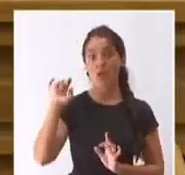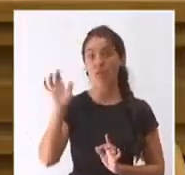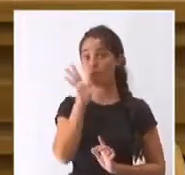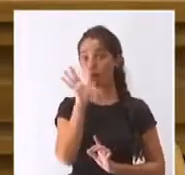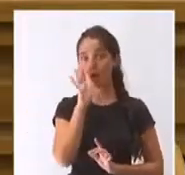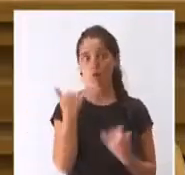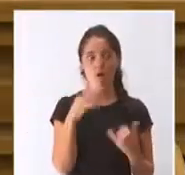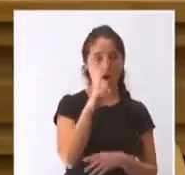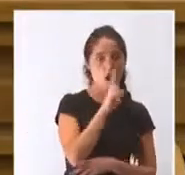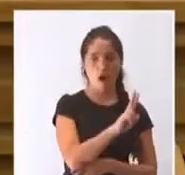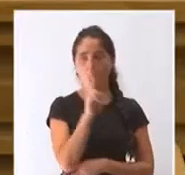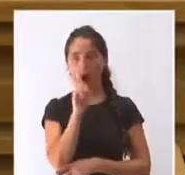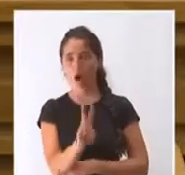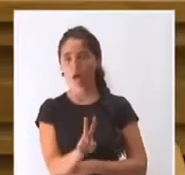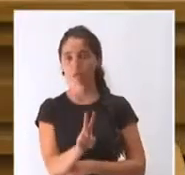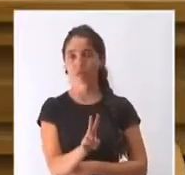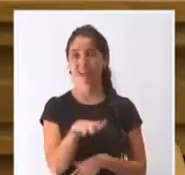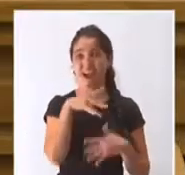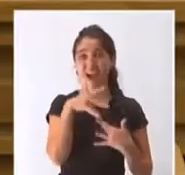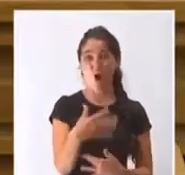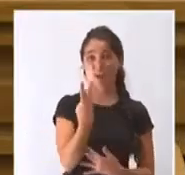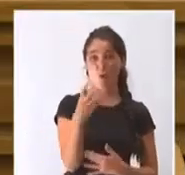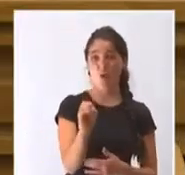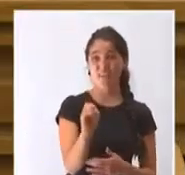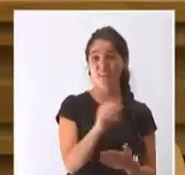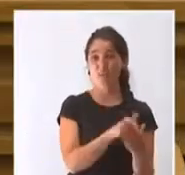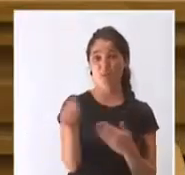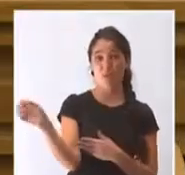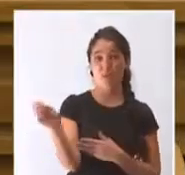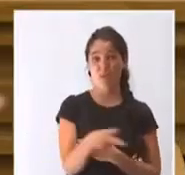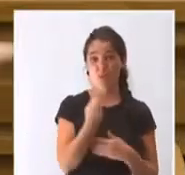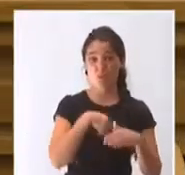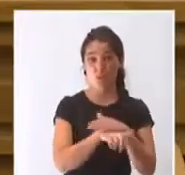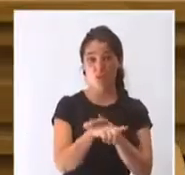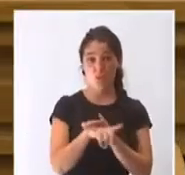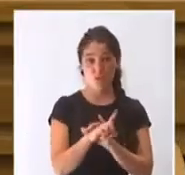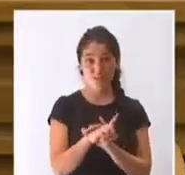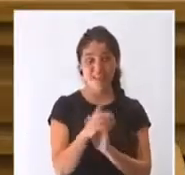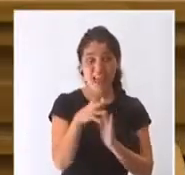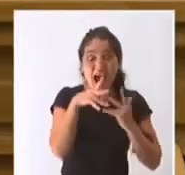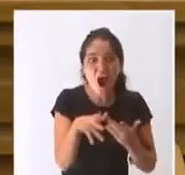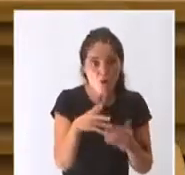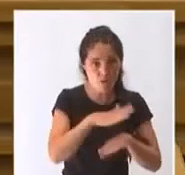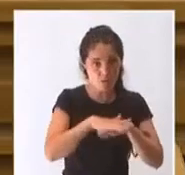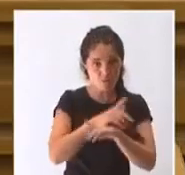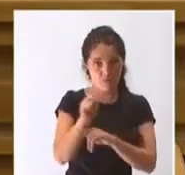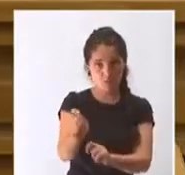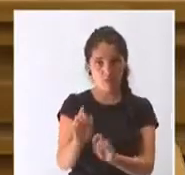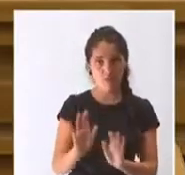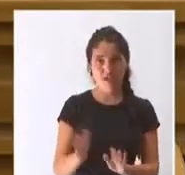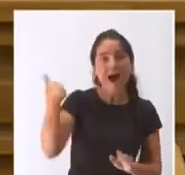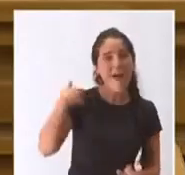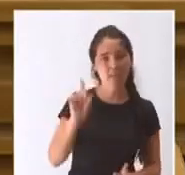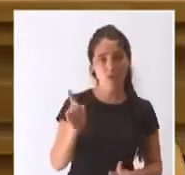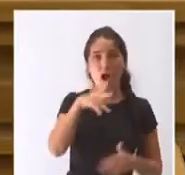gestionar con la comuna autónoma 40 millones de euros que el gobierno ha dado ahora que no ha sido antes para